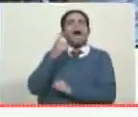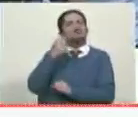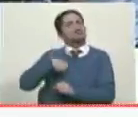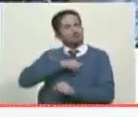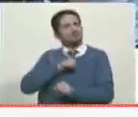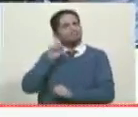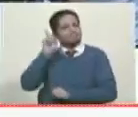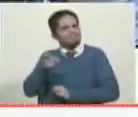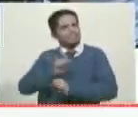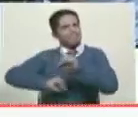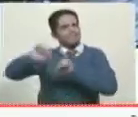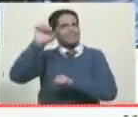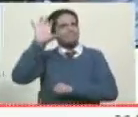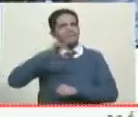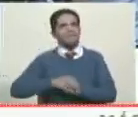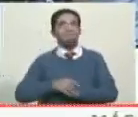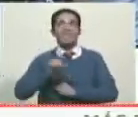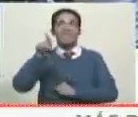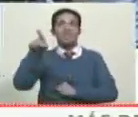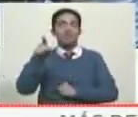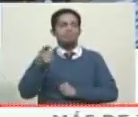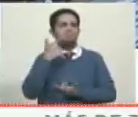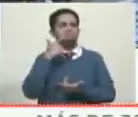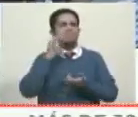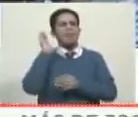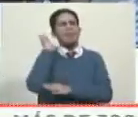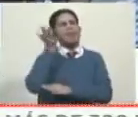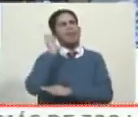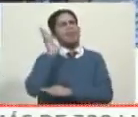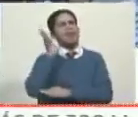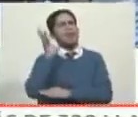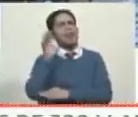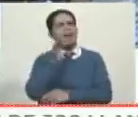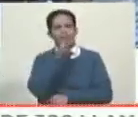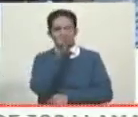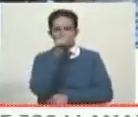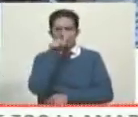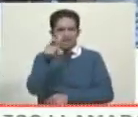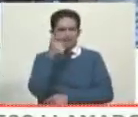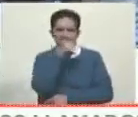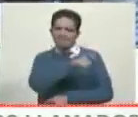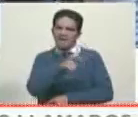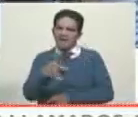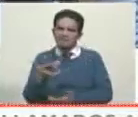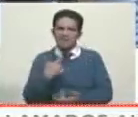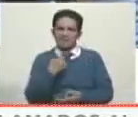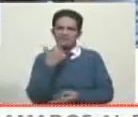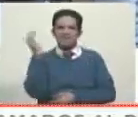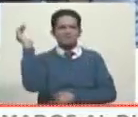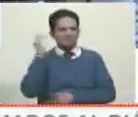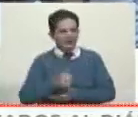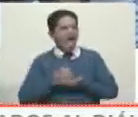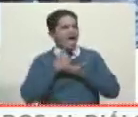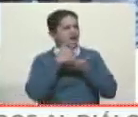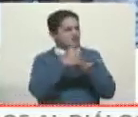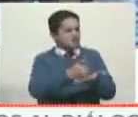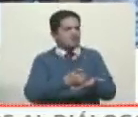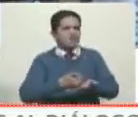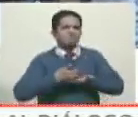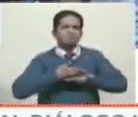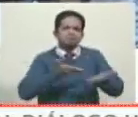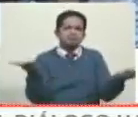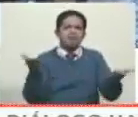descaradamente hablan y en las burlas que le hacen a su propia gente que van a traer ayuda para 20.000 personas